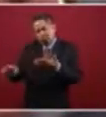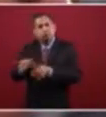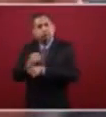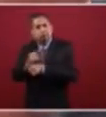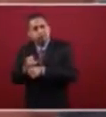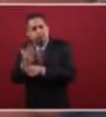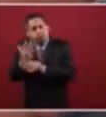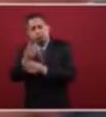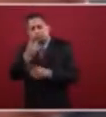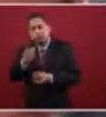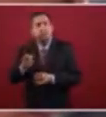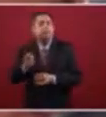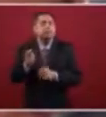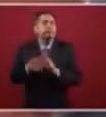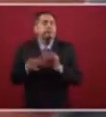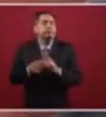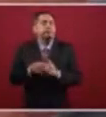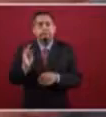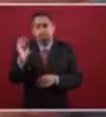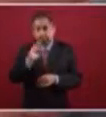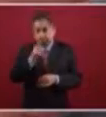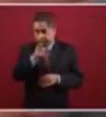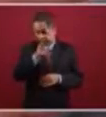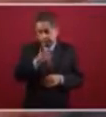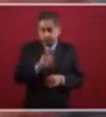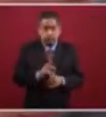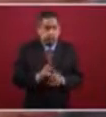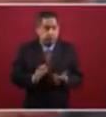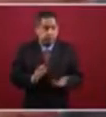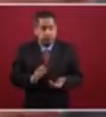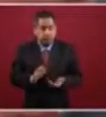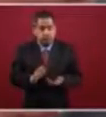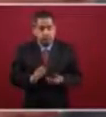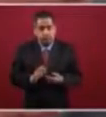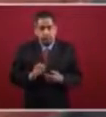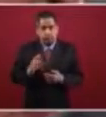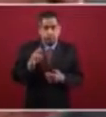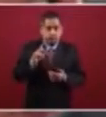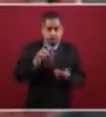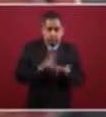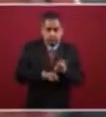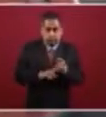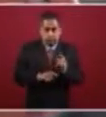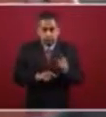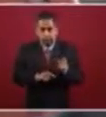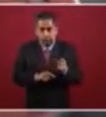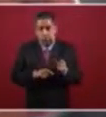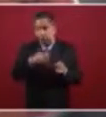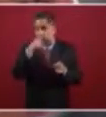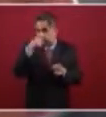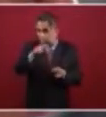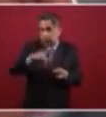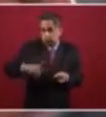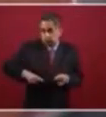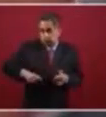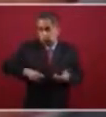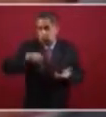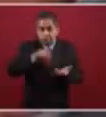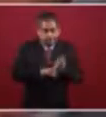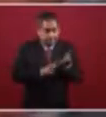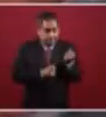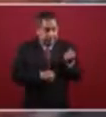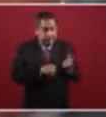dicen, sostienen, que si usted no limpia de su gobierno